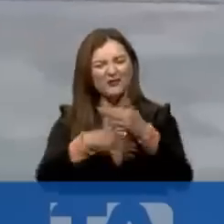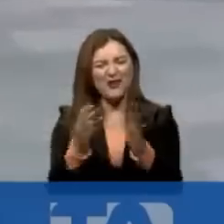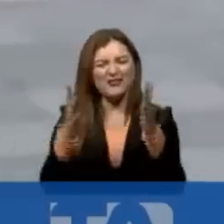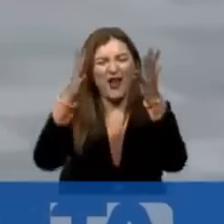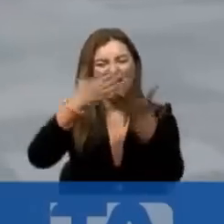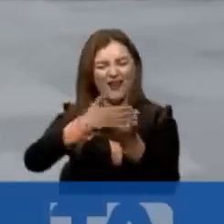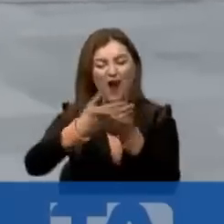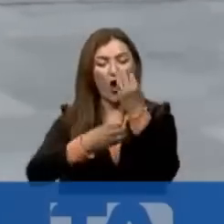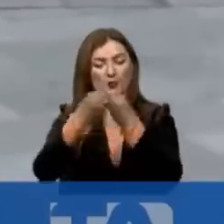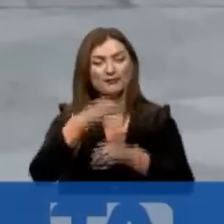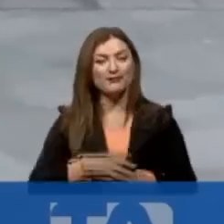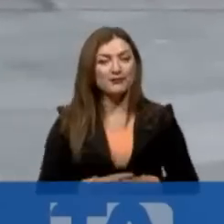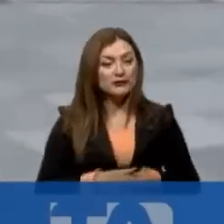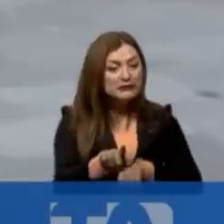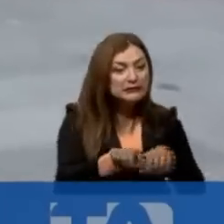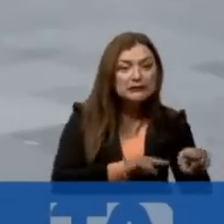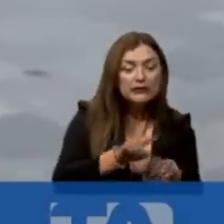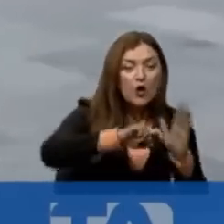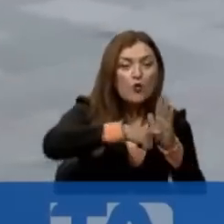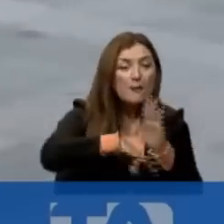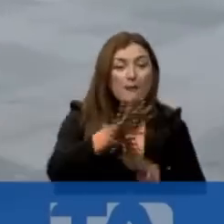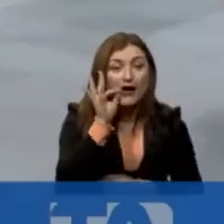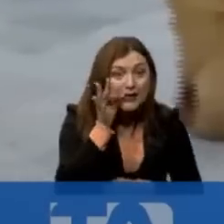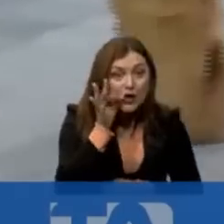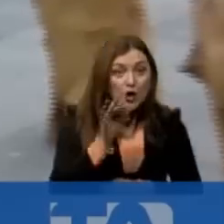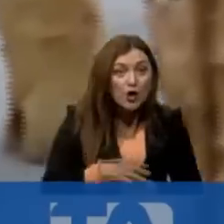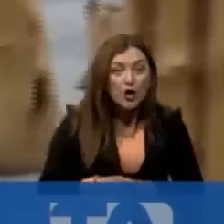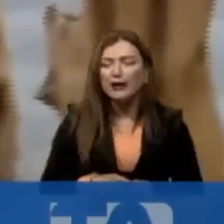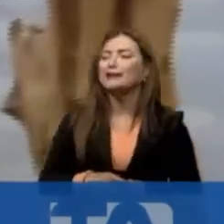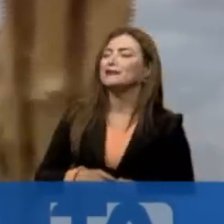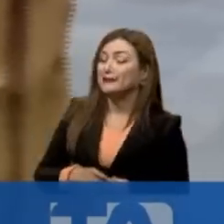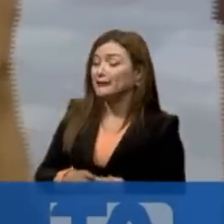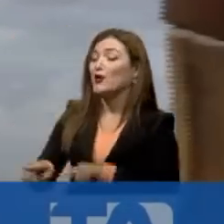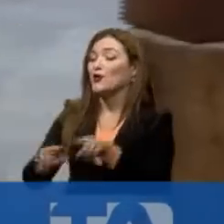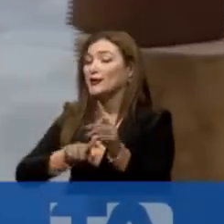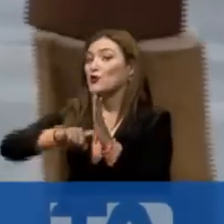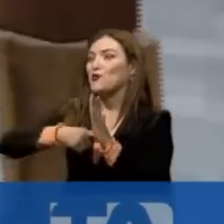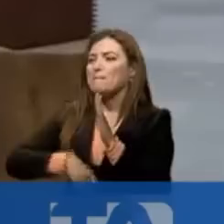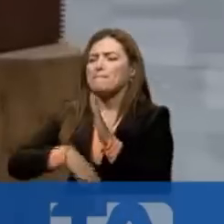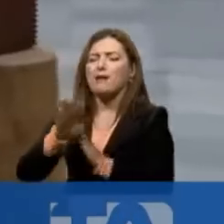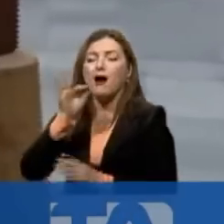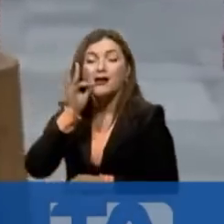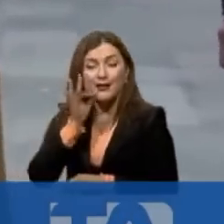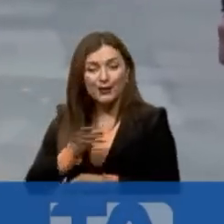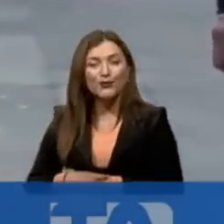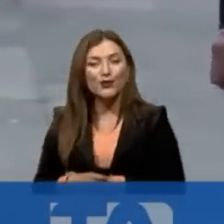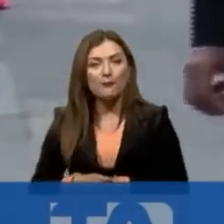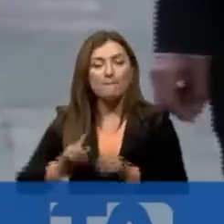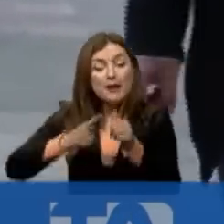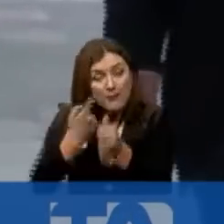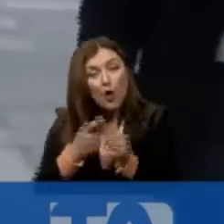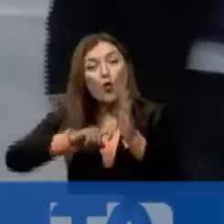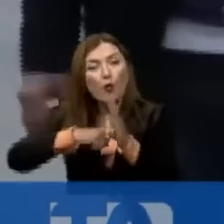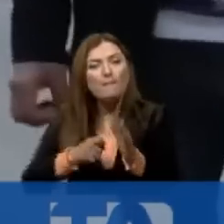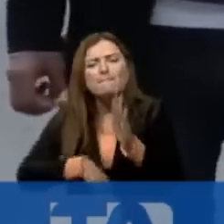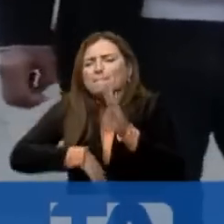esta feria van a elegir el cuy más rico de acá de la localidad? Así es, vamos a estar con primero el cuy más gordo,